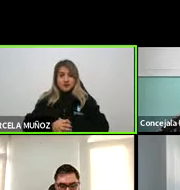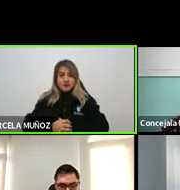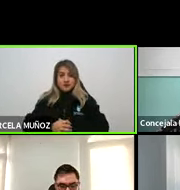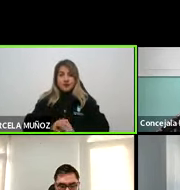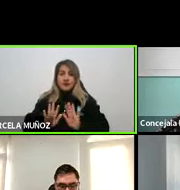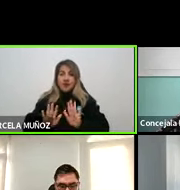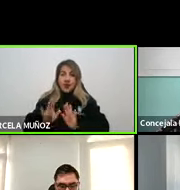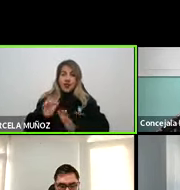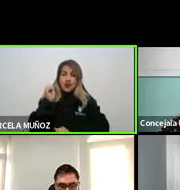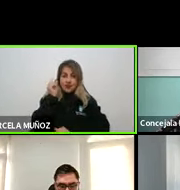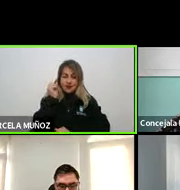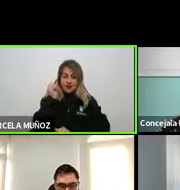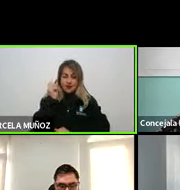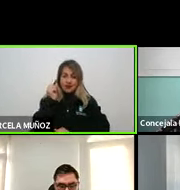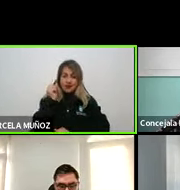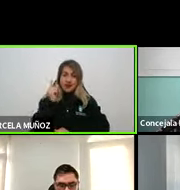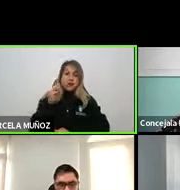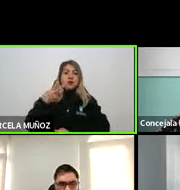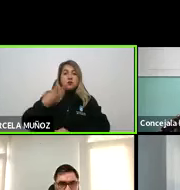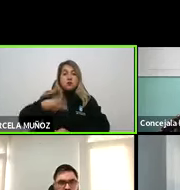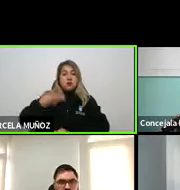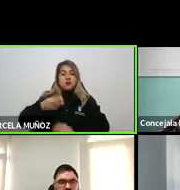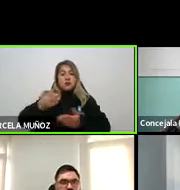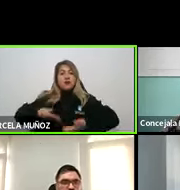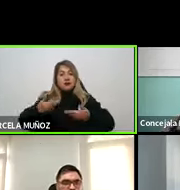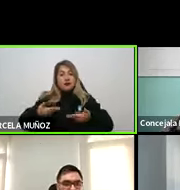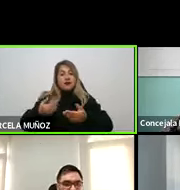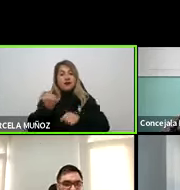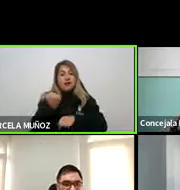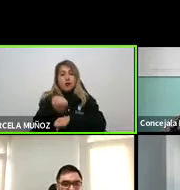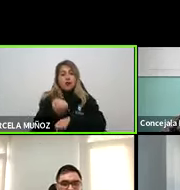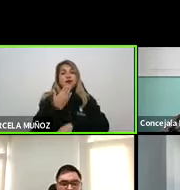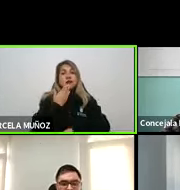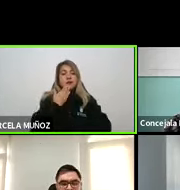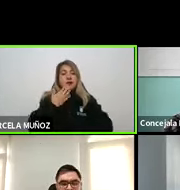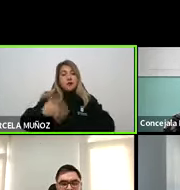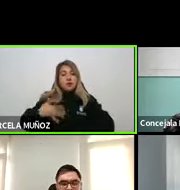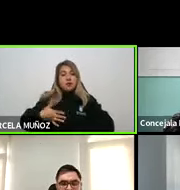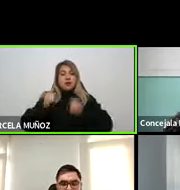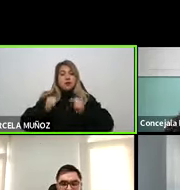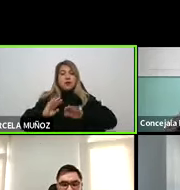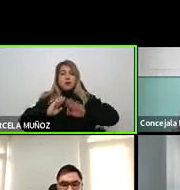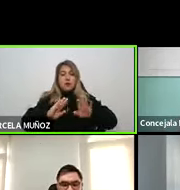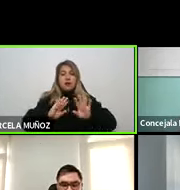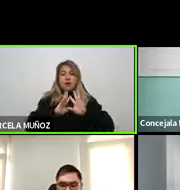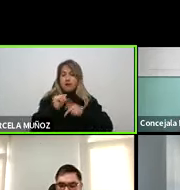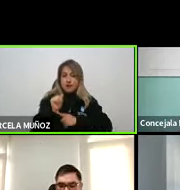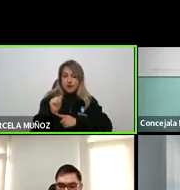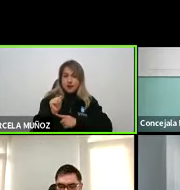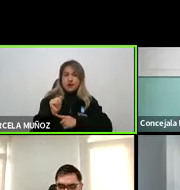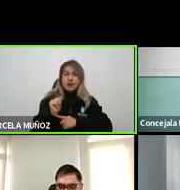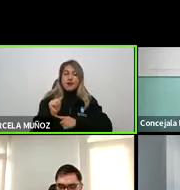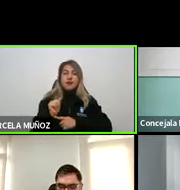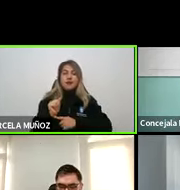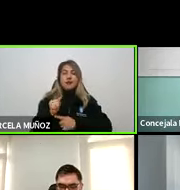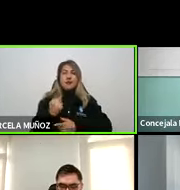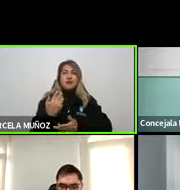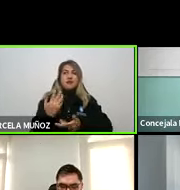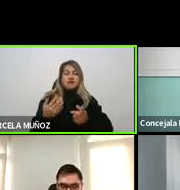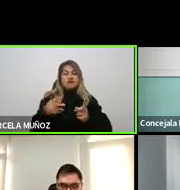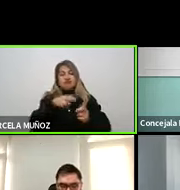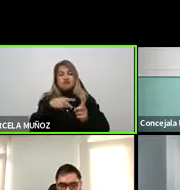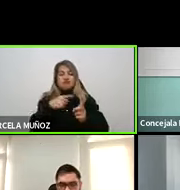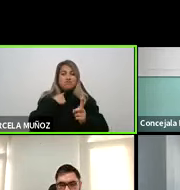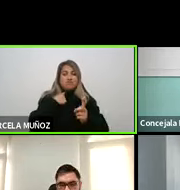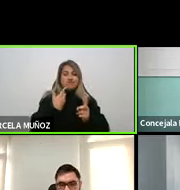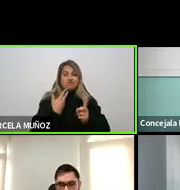Entender que el municipio va a entregar esta ayuda, pero también es importante apoyar a la familia en relación a los perjuicios que se